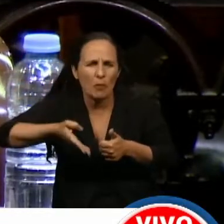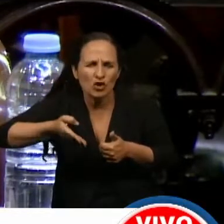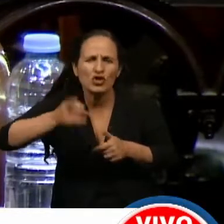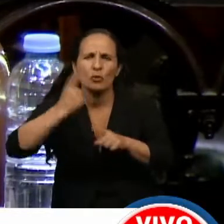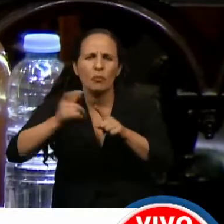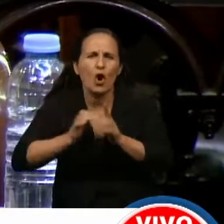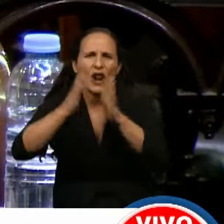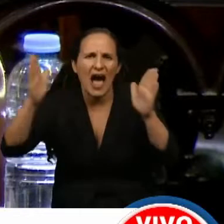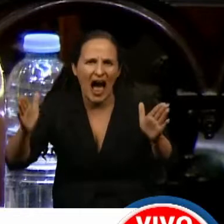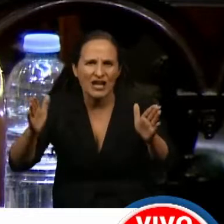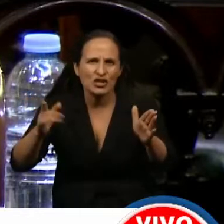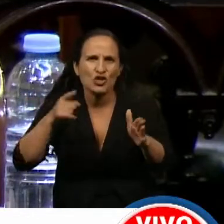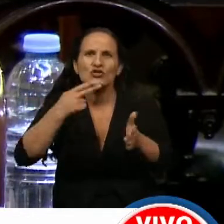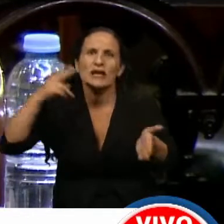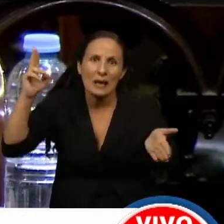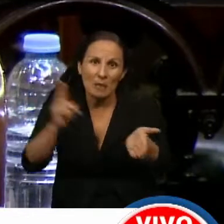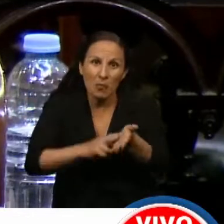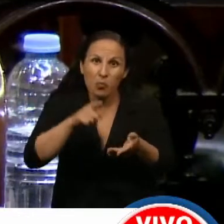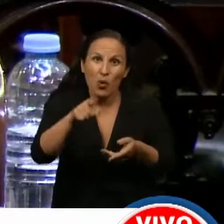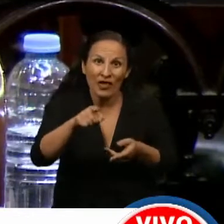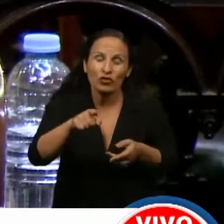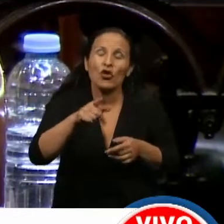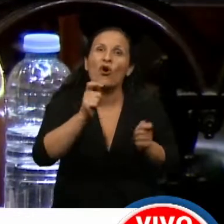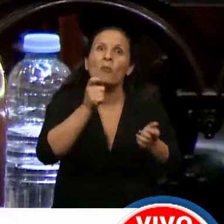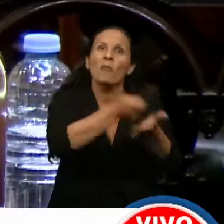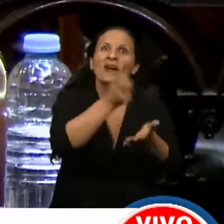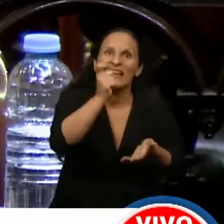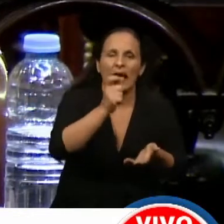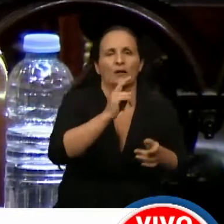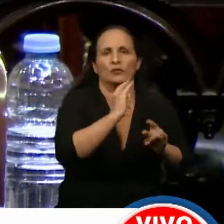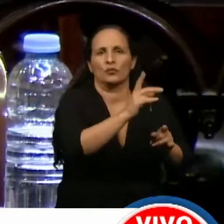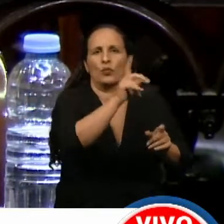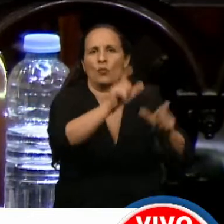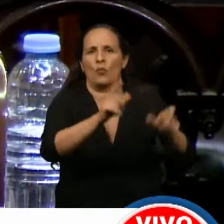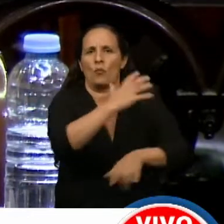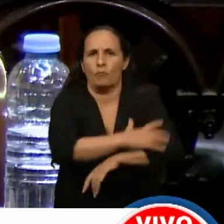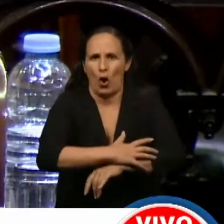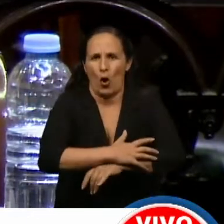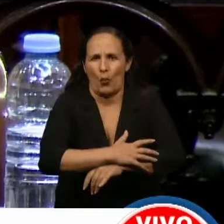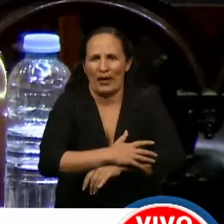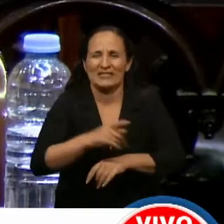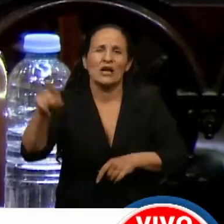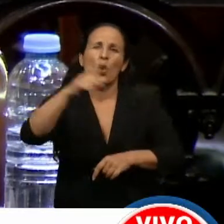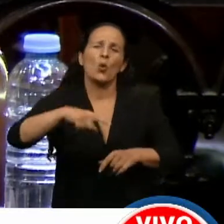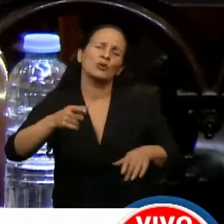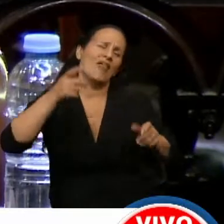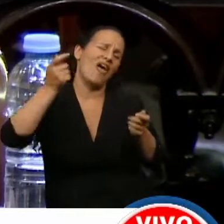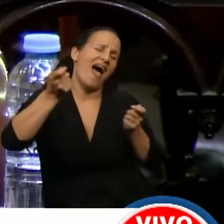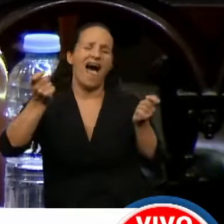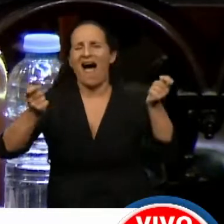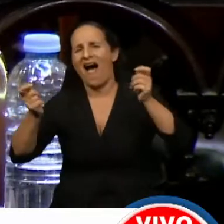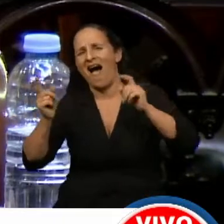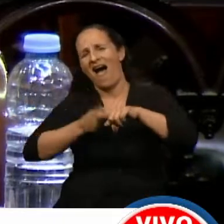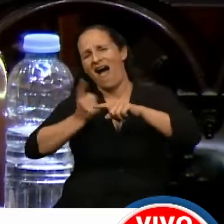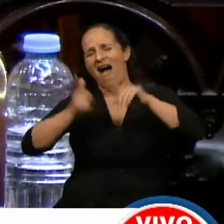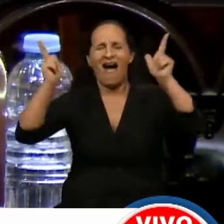55% anual, ese impuesto que le cobran a los pobres. Así que probablemente ustedes en un rato estén bailando de alegría, abrazándose